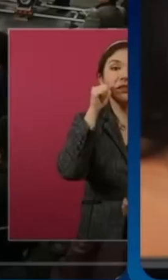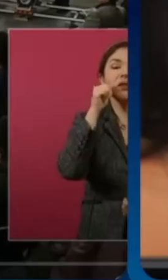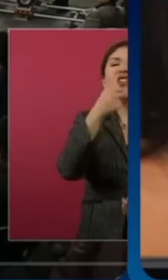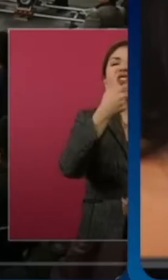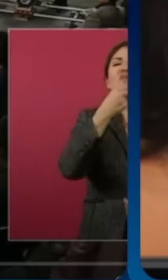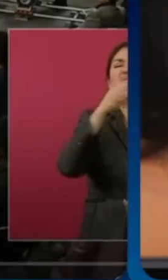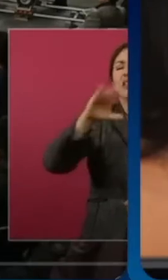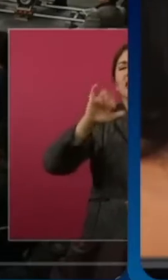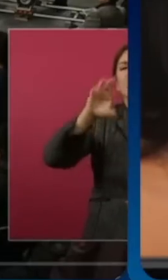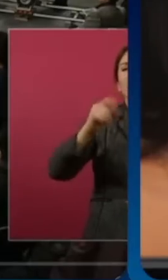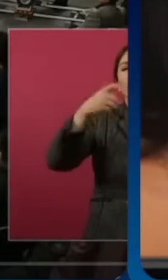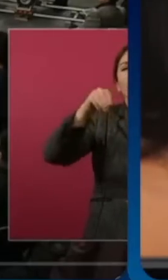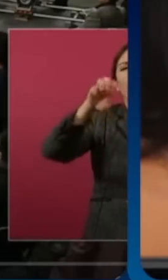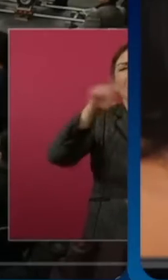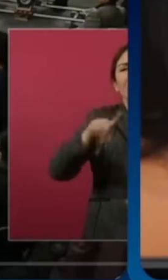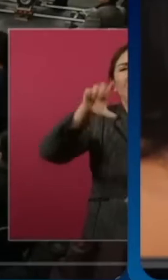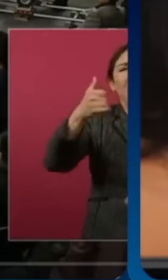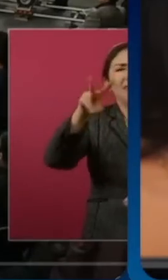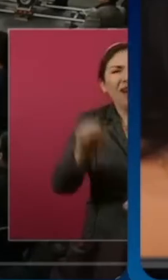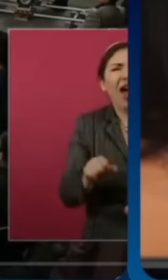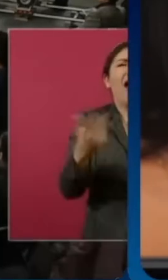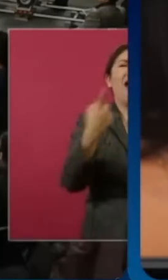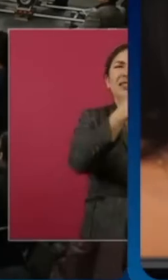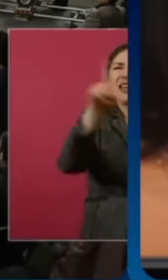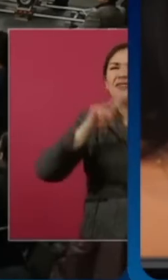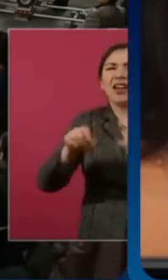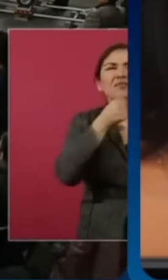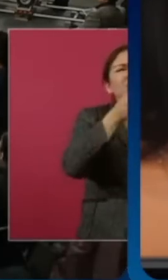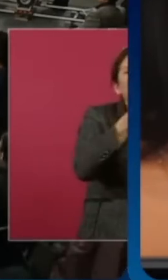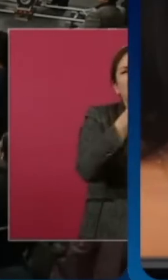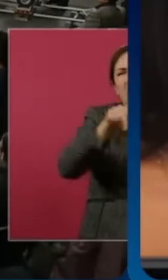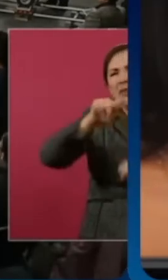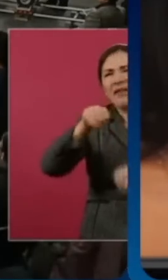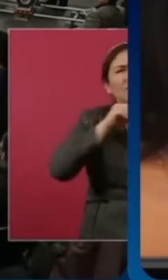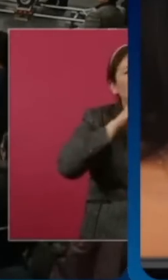Ciro Gómez Leiva y todos los medios